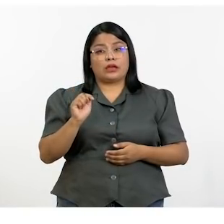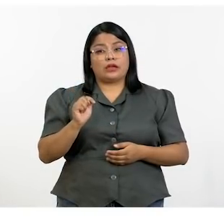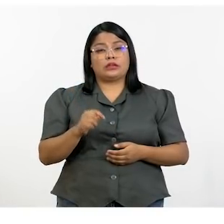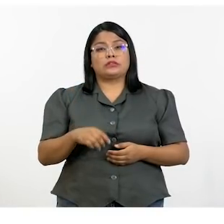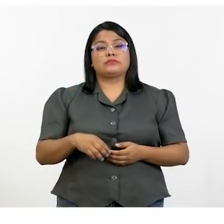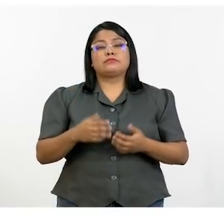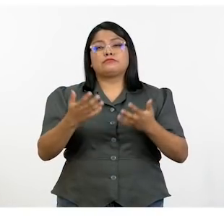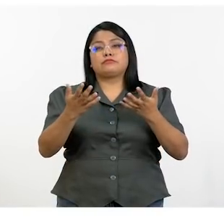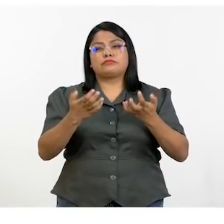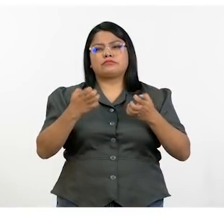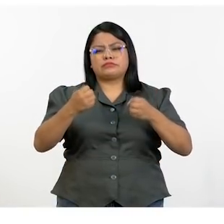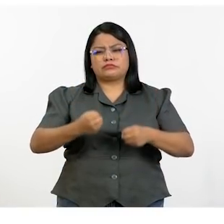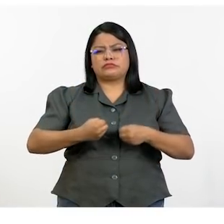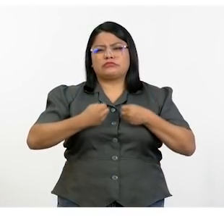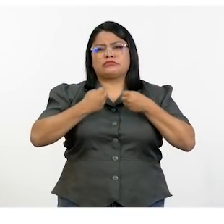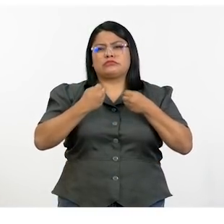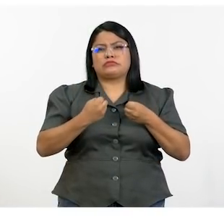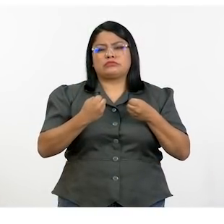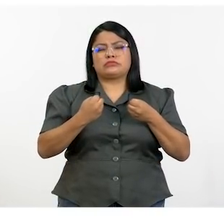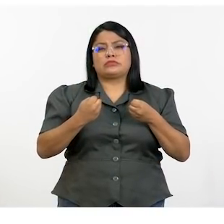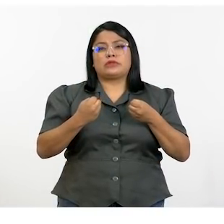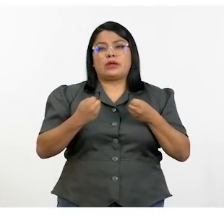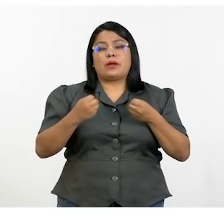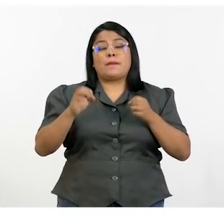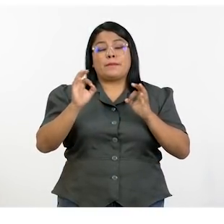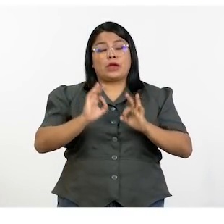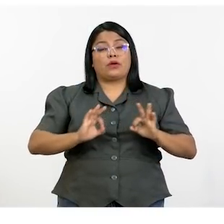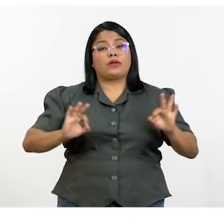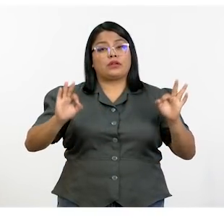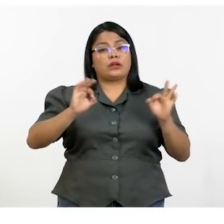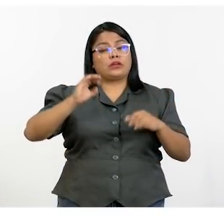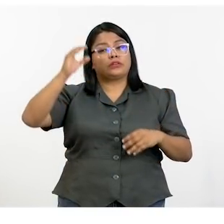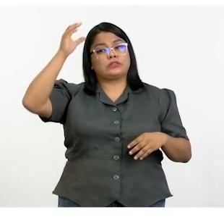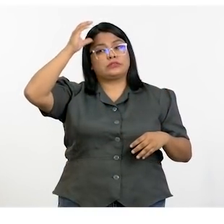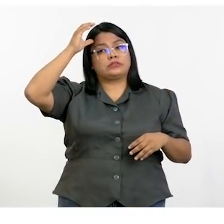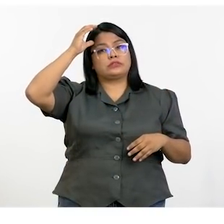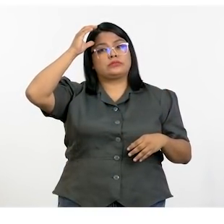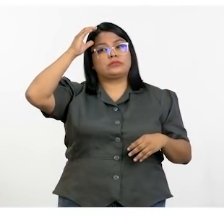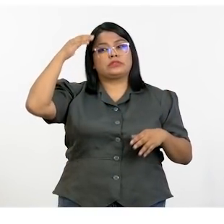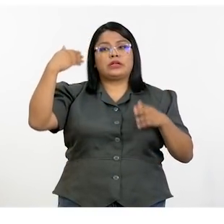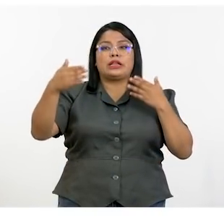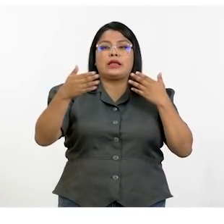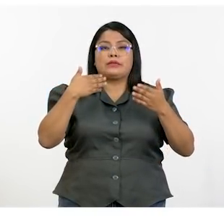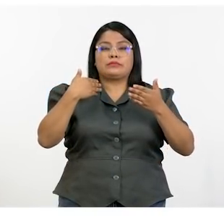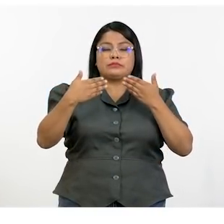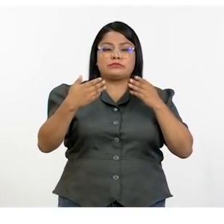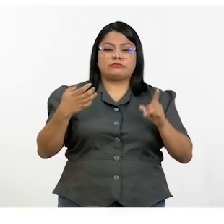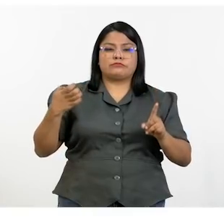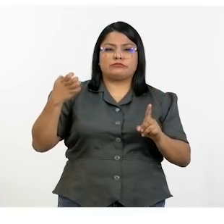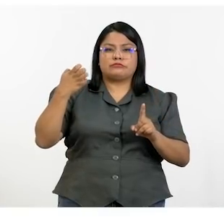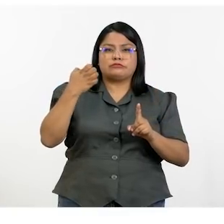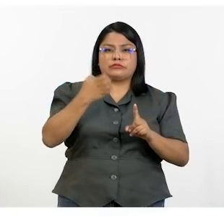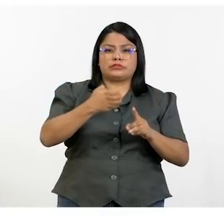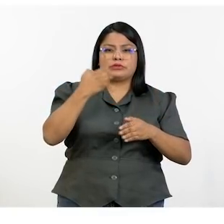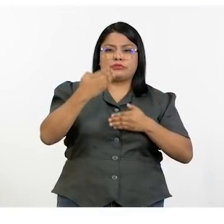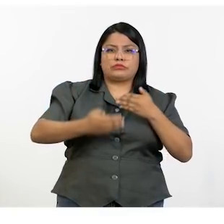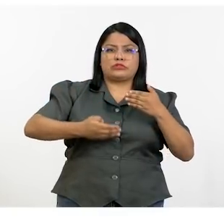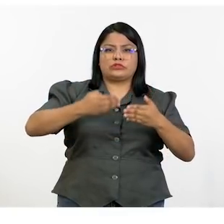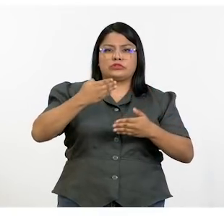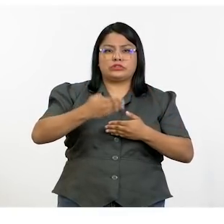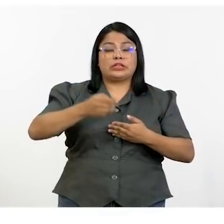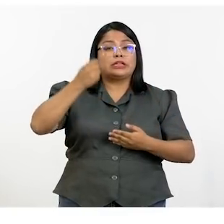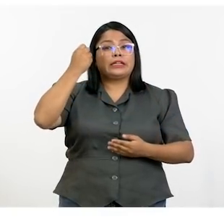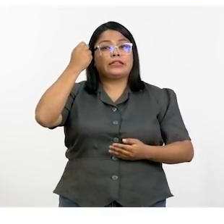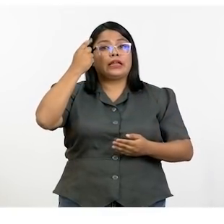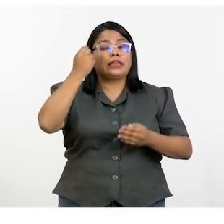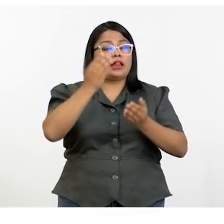sección se busca reforzar o ampliar los conocimientos. Las orientaciones se enfocan en los procesos